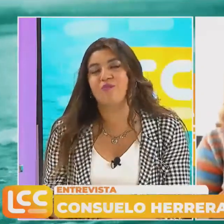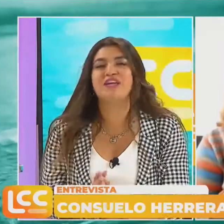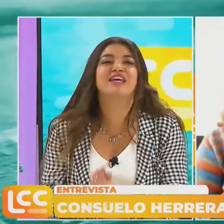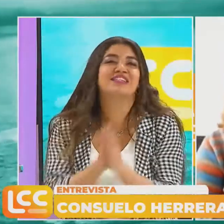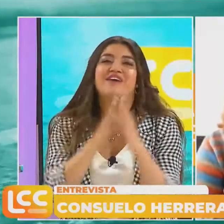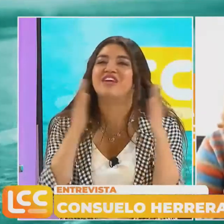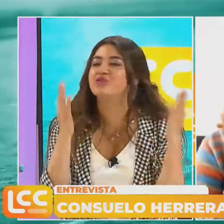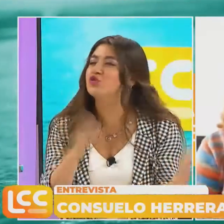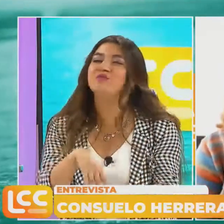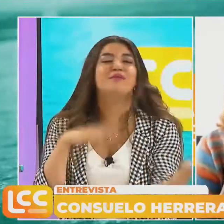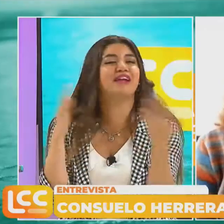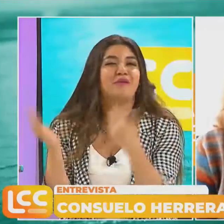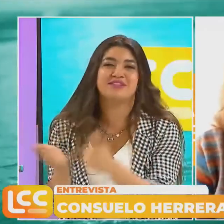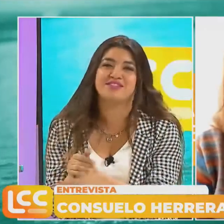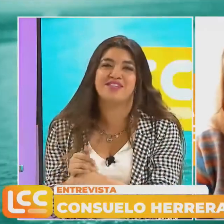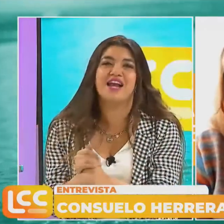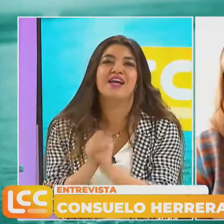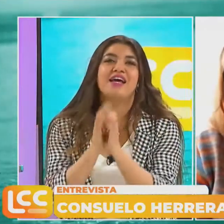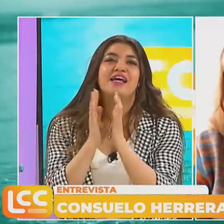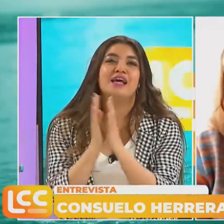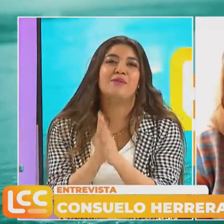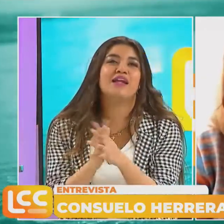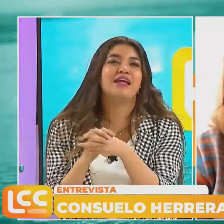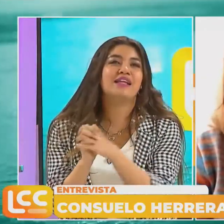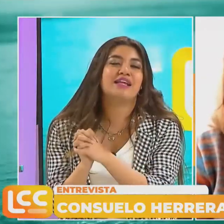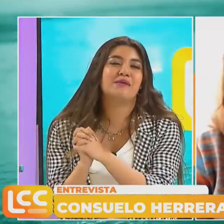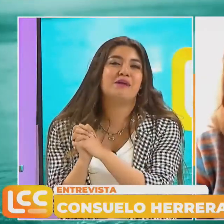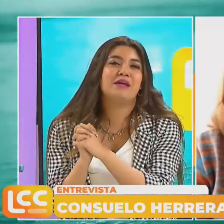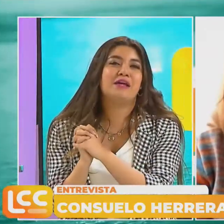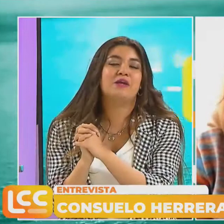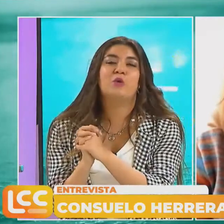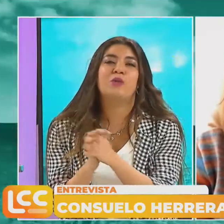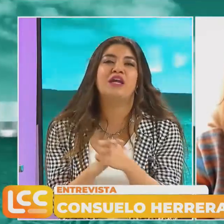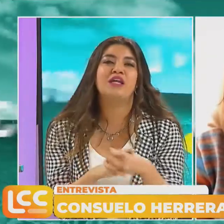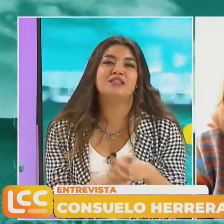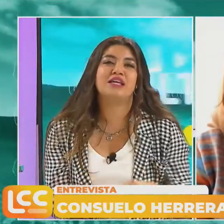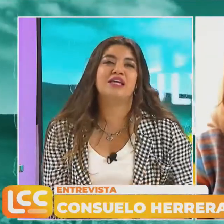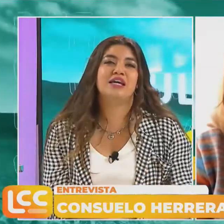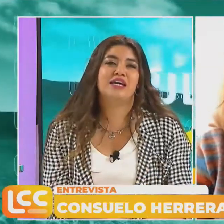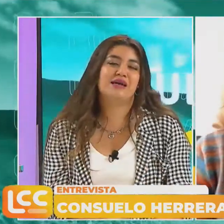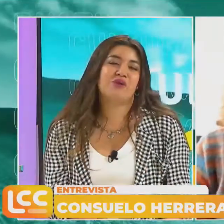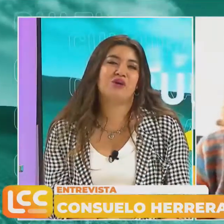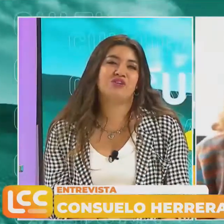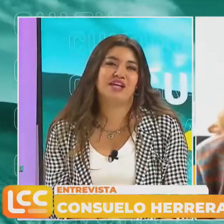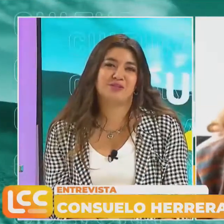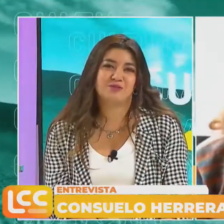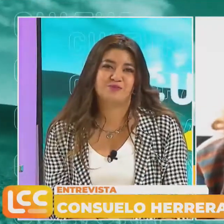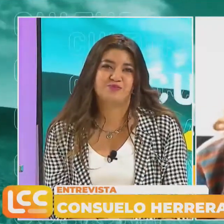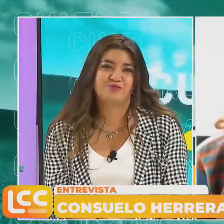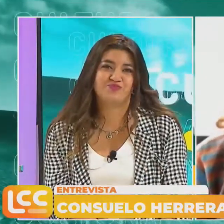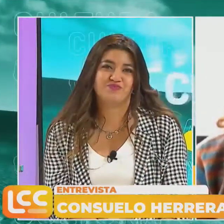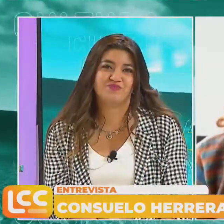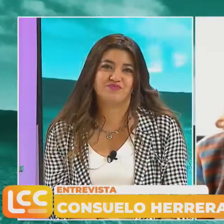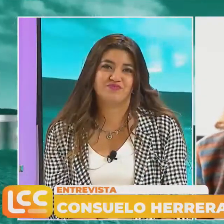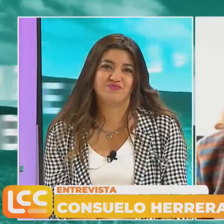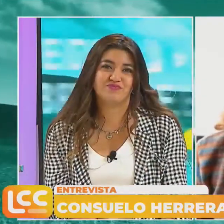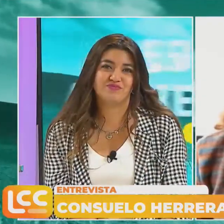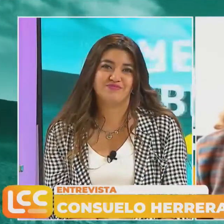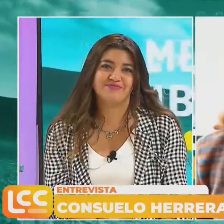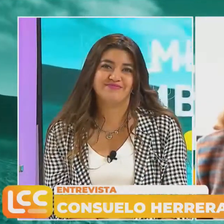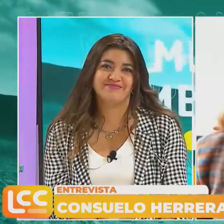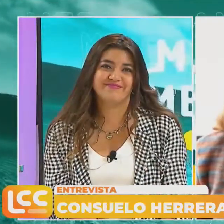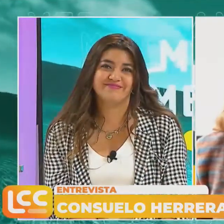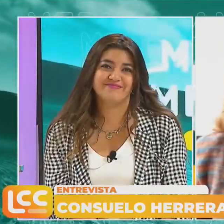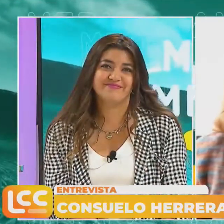que nos acompañes, ya sea vía Zoom, de manera presencial. Esperar de ahí que te recuperes y estamos en contacto.